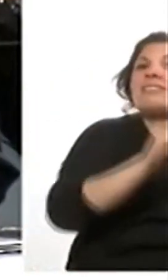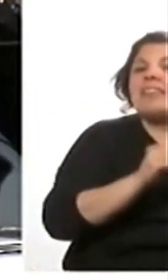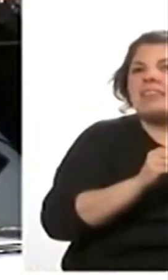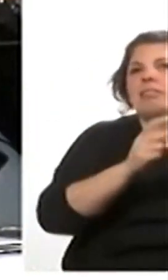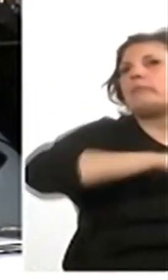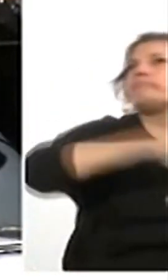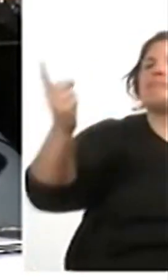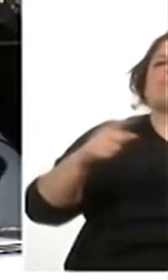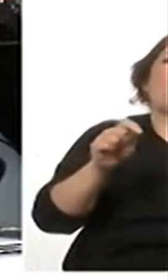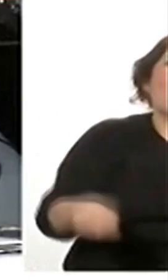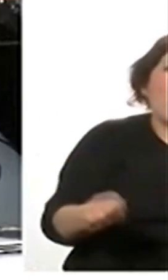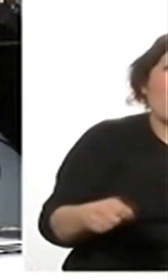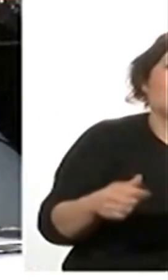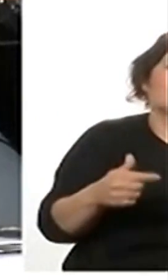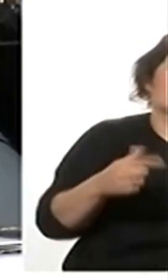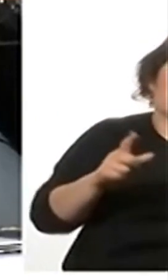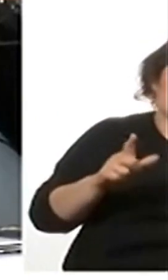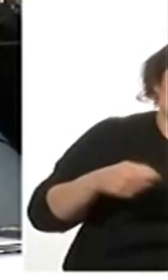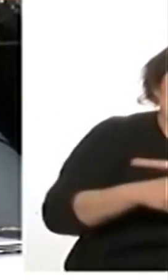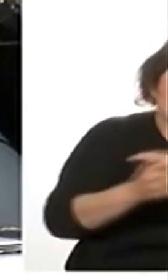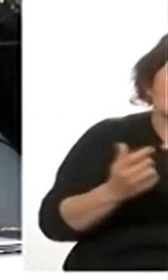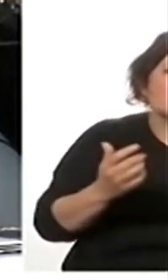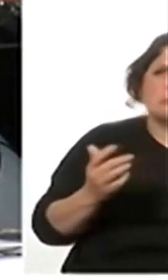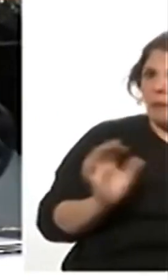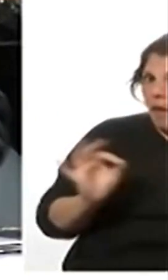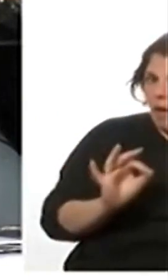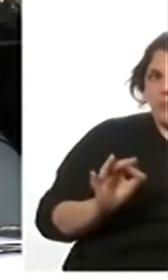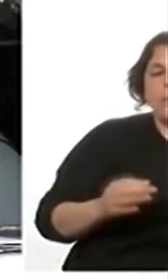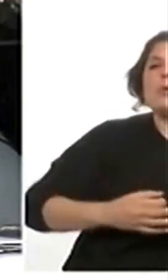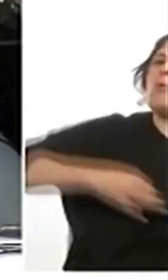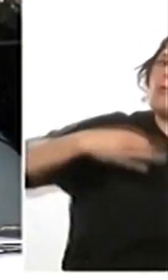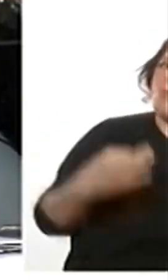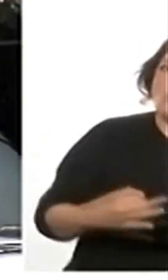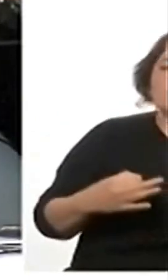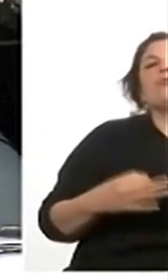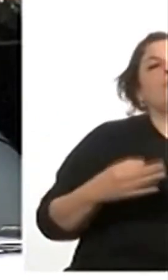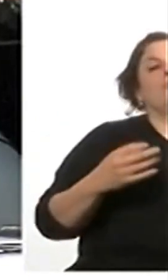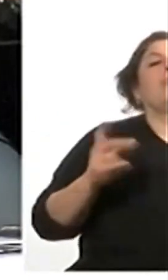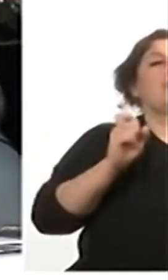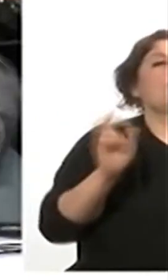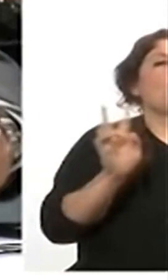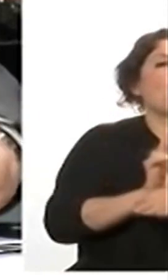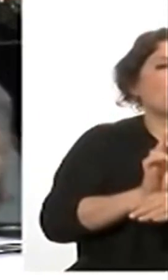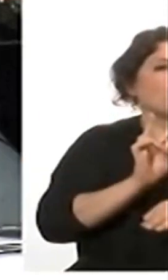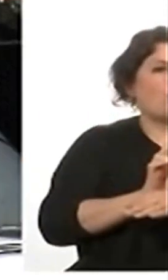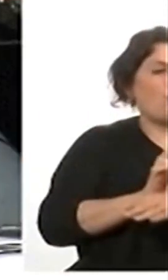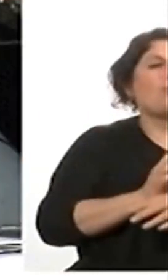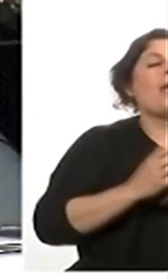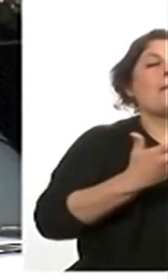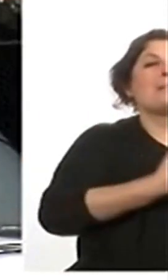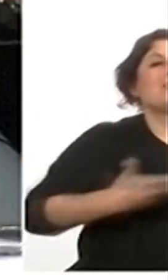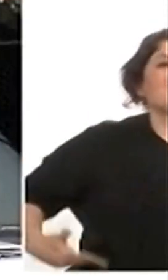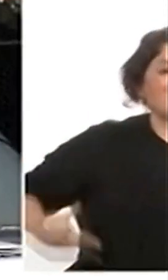no anotaciones. Y resulta que en las custodias del presidente